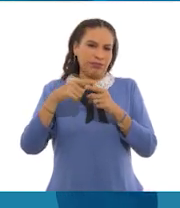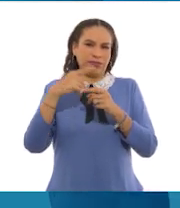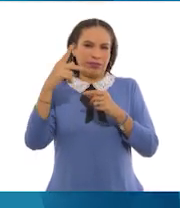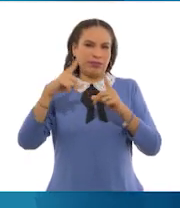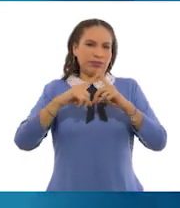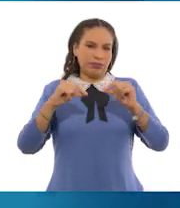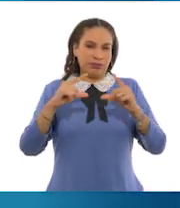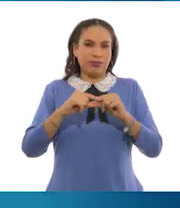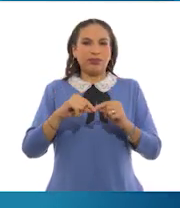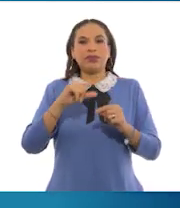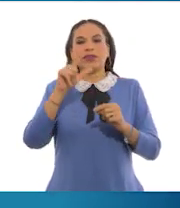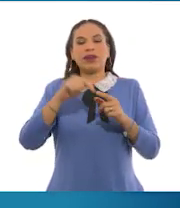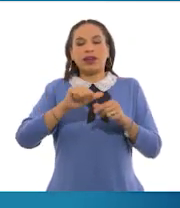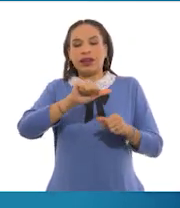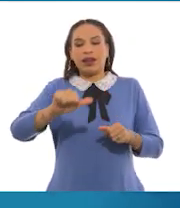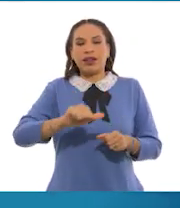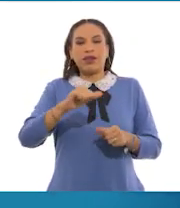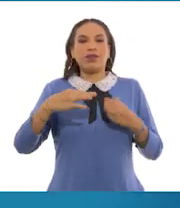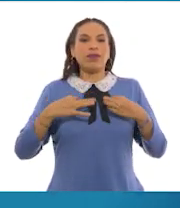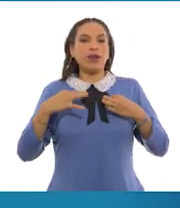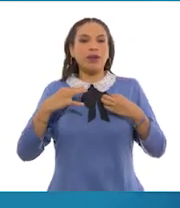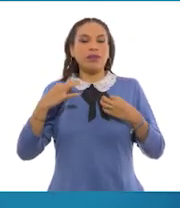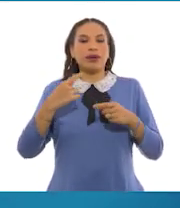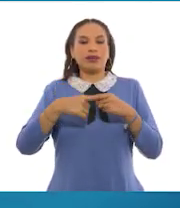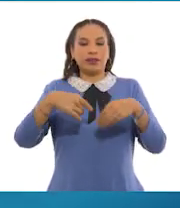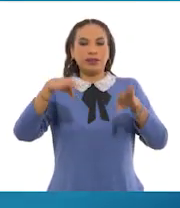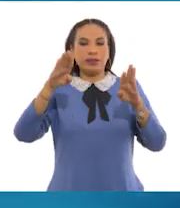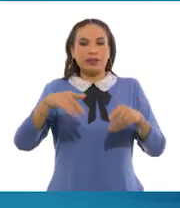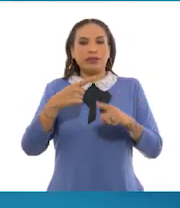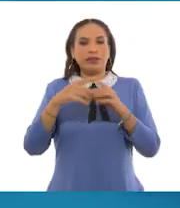Japón, alfombras, tapices y